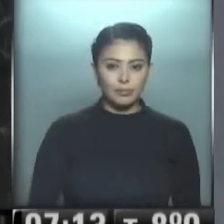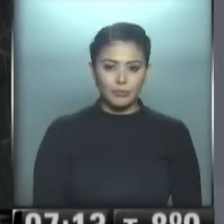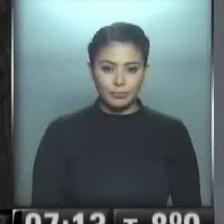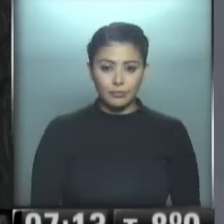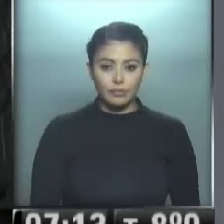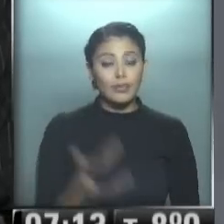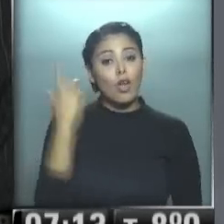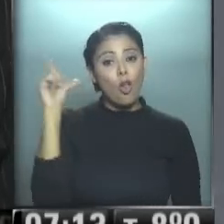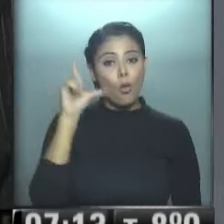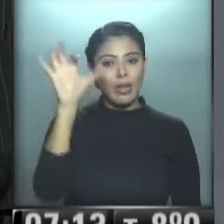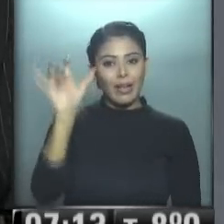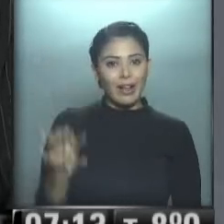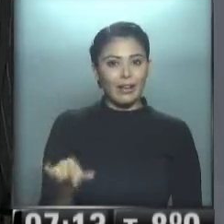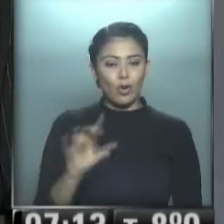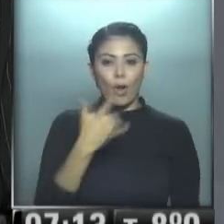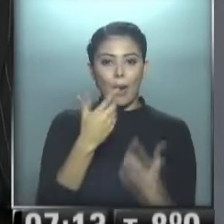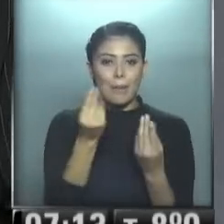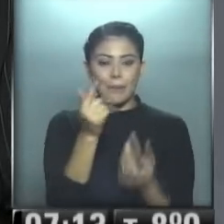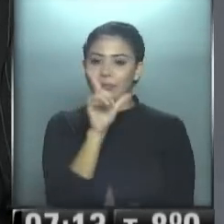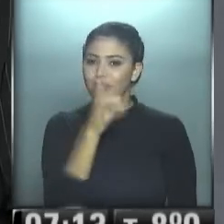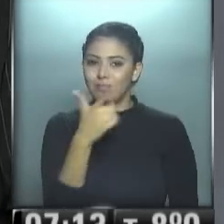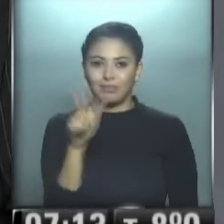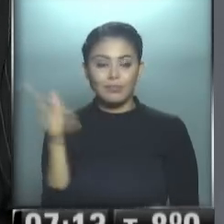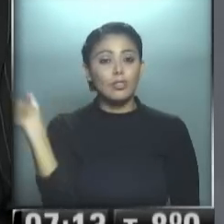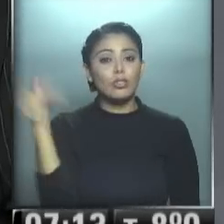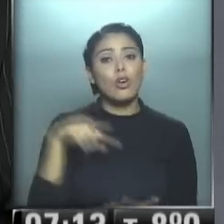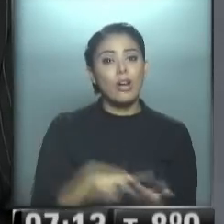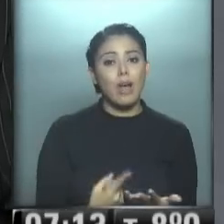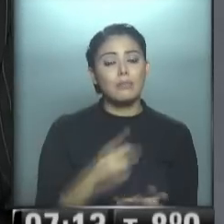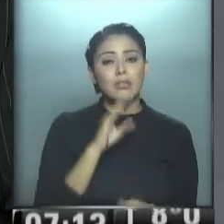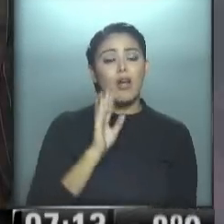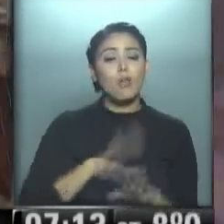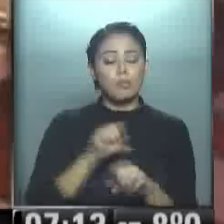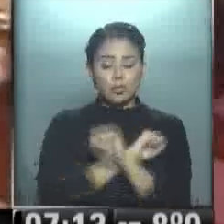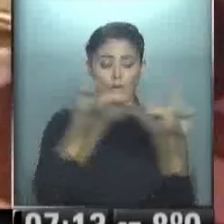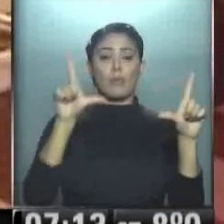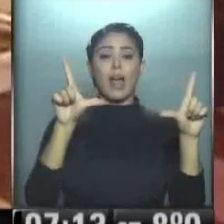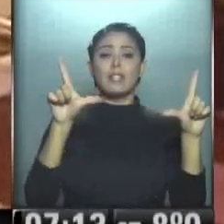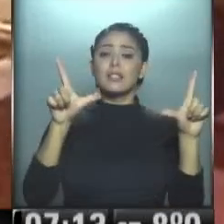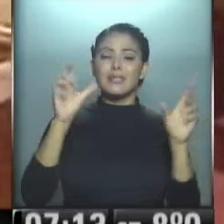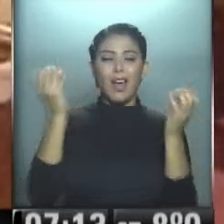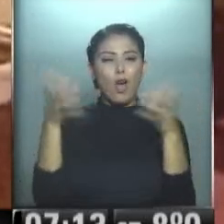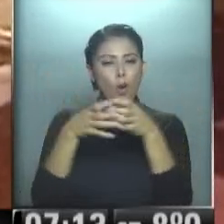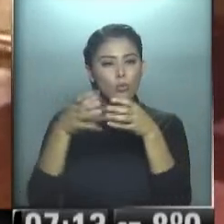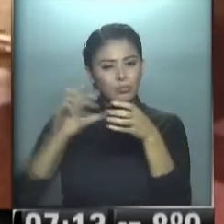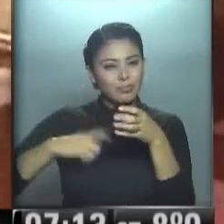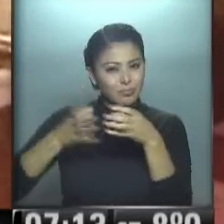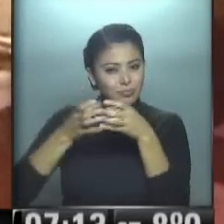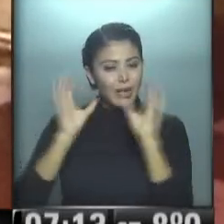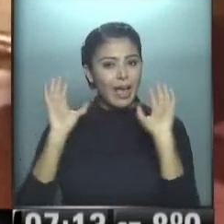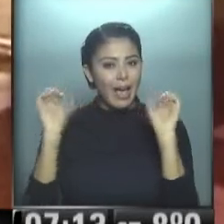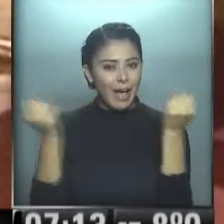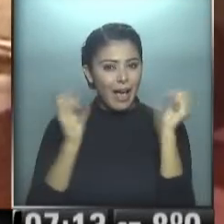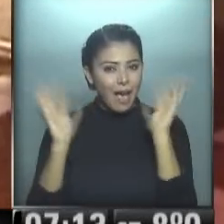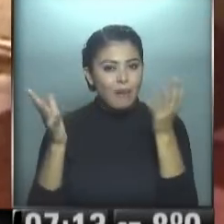Y fue un lunes con cajeros flacos en la ciudad de Buenos Aires debido a la medida sorpresiva que tomaron los camioneros, los choferes de los camiones